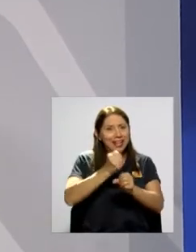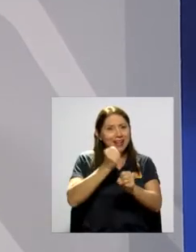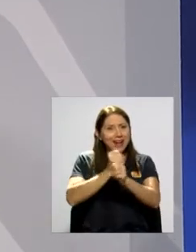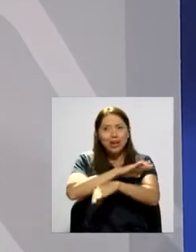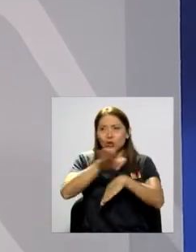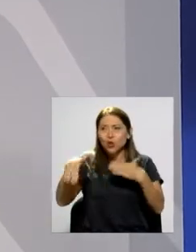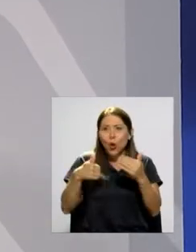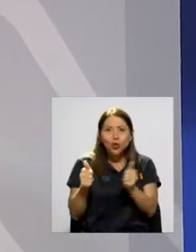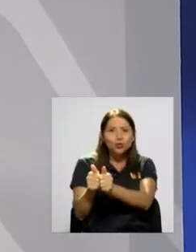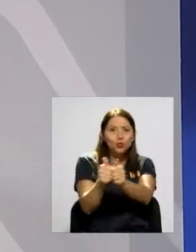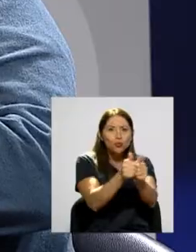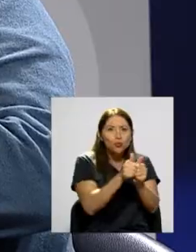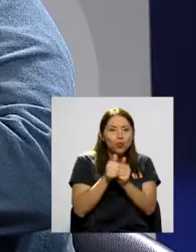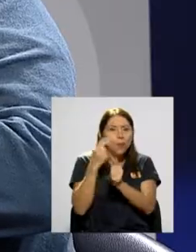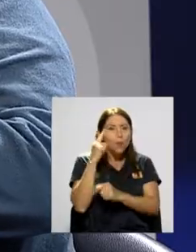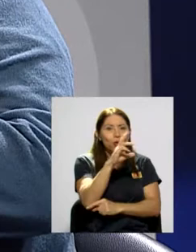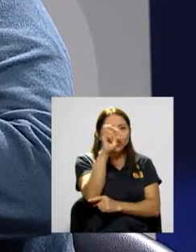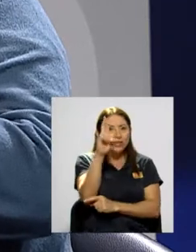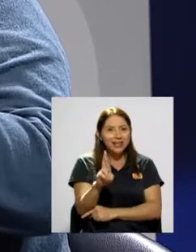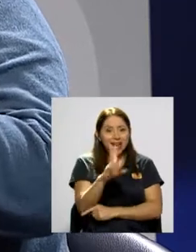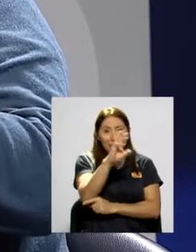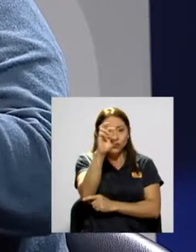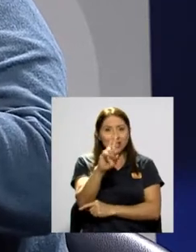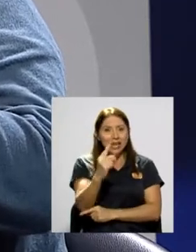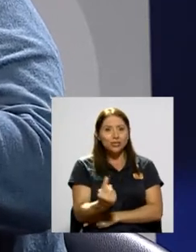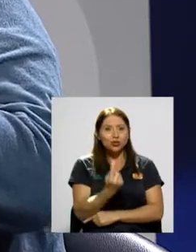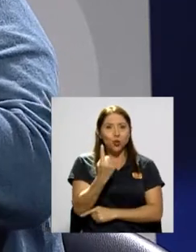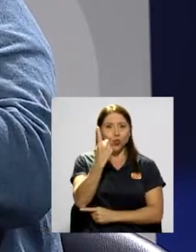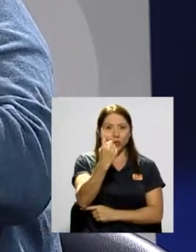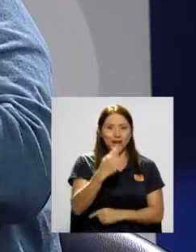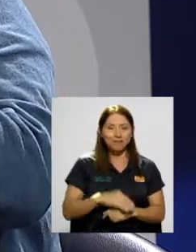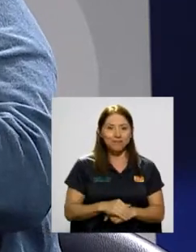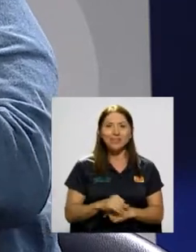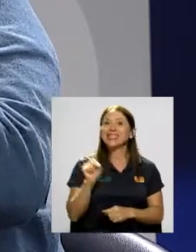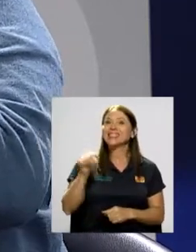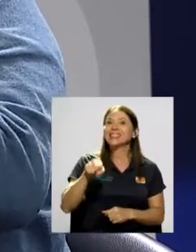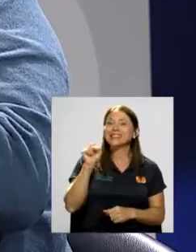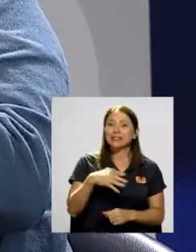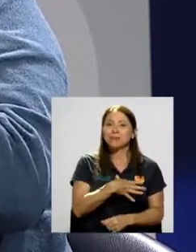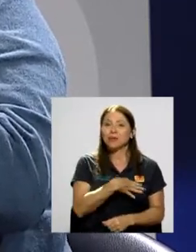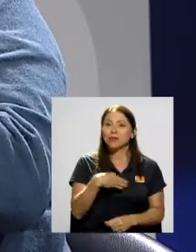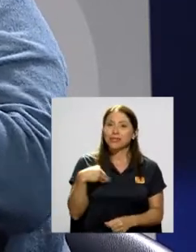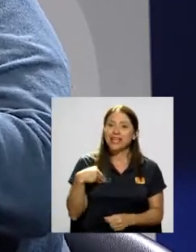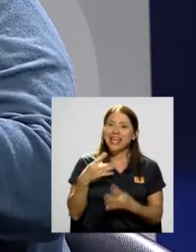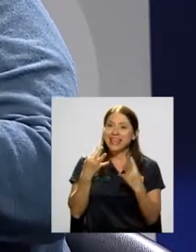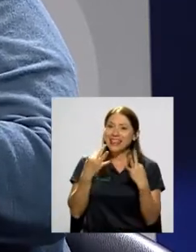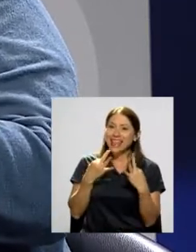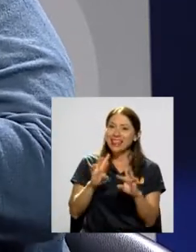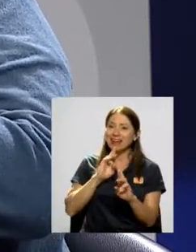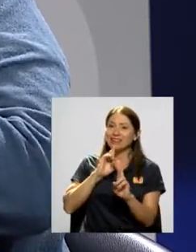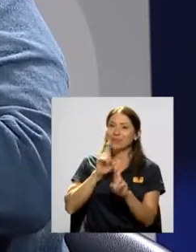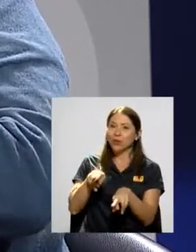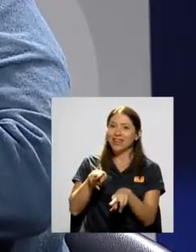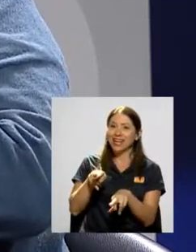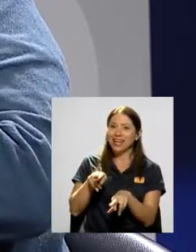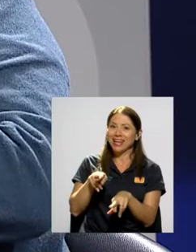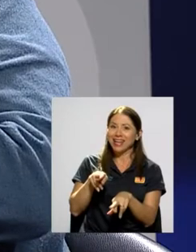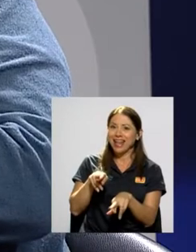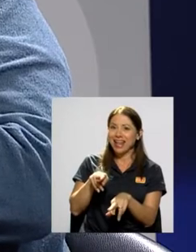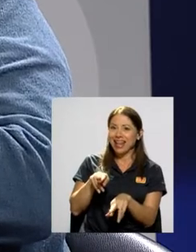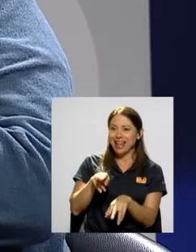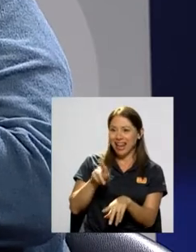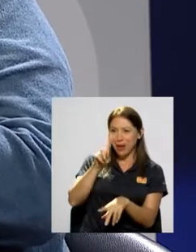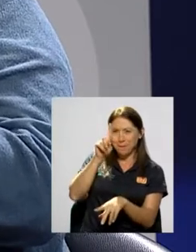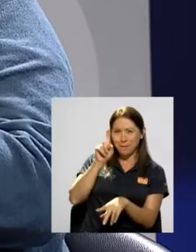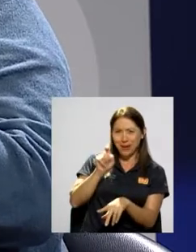por Costa Rica, que es una sola. Sí, yo, bueno, me gustaría intentar responder esa pregunta que hice hace unos